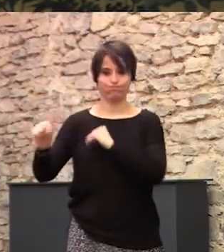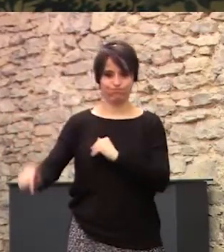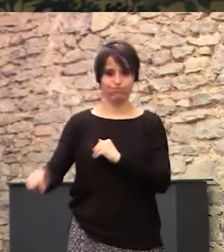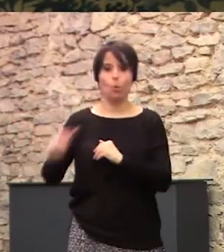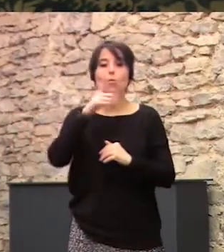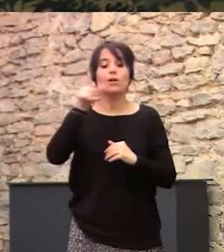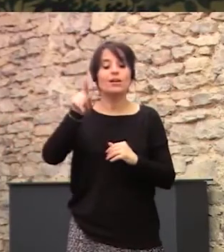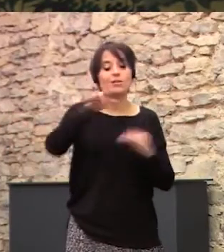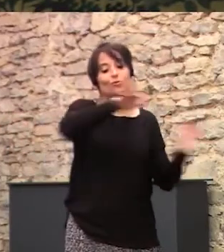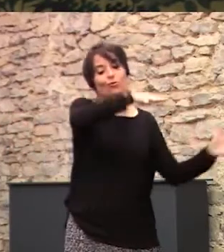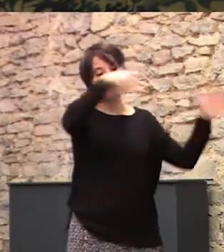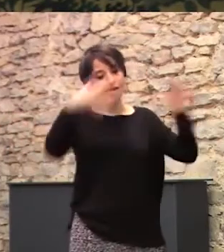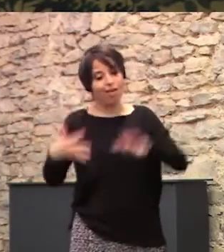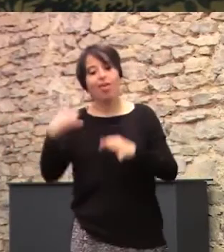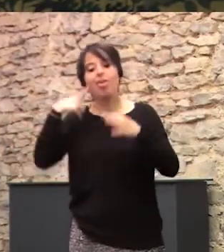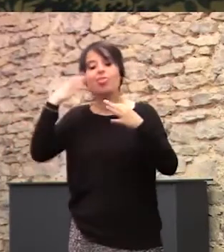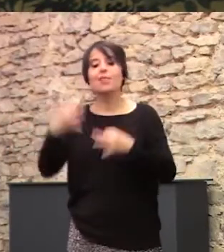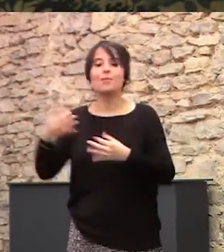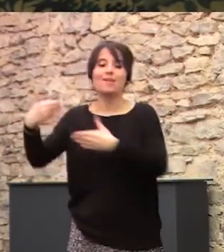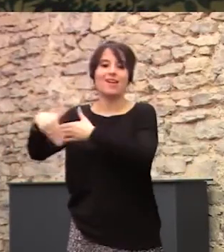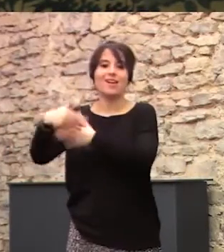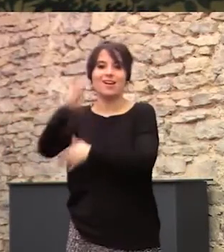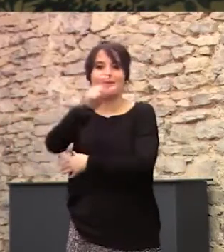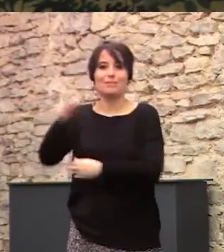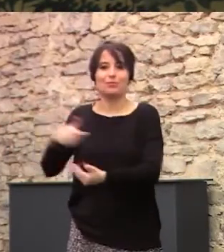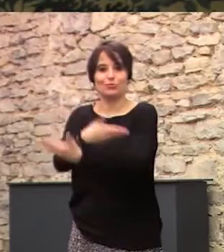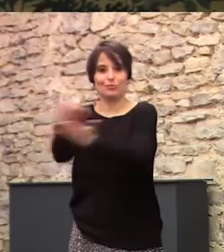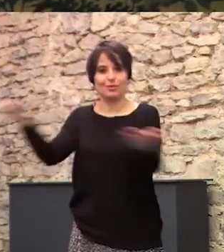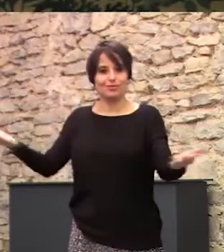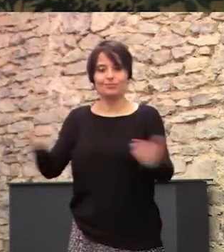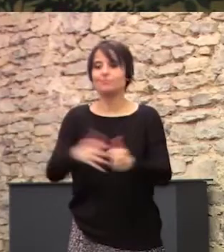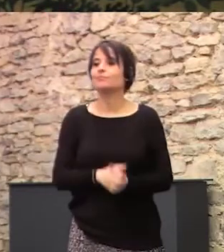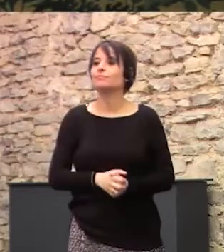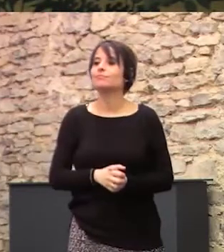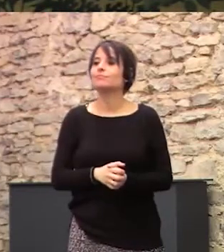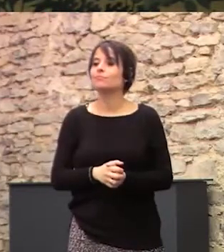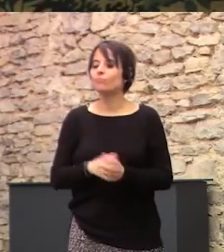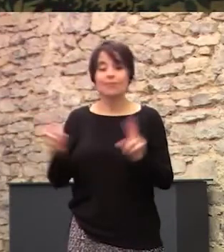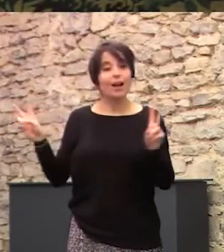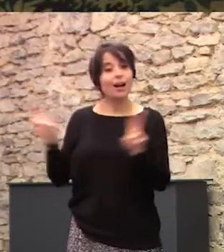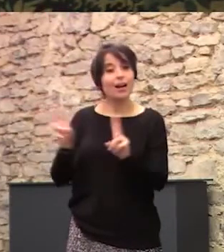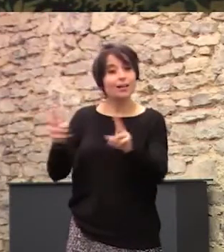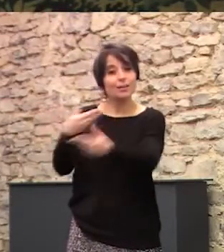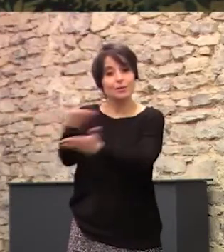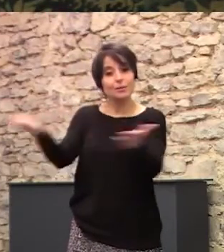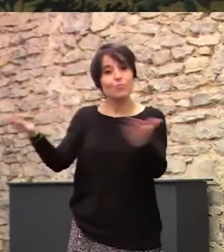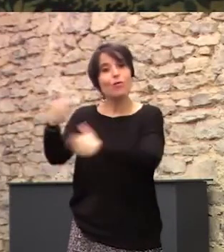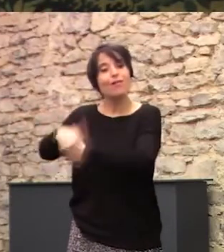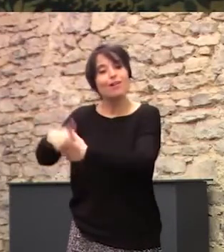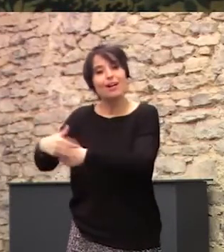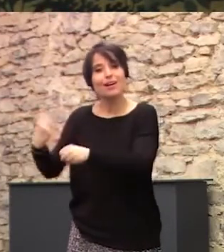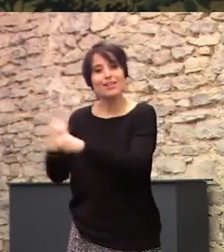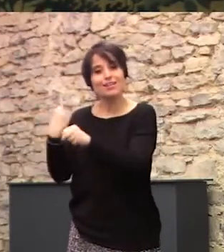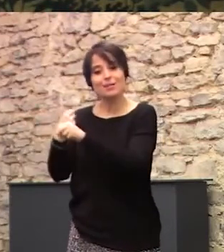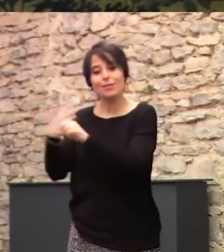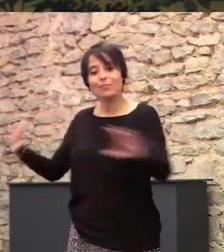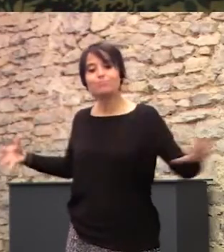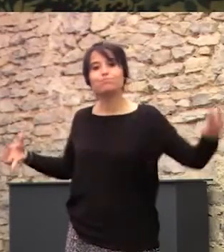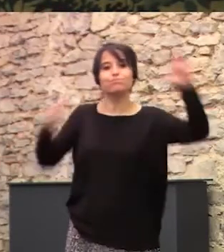hay que llevarlo a las poblaciones, ¿vale? El activismo en el terreno y el trabajo en red y las